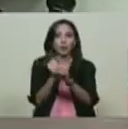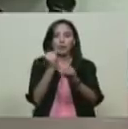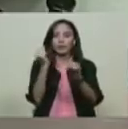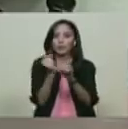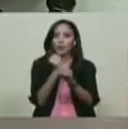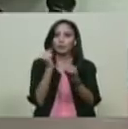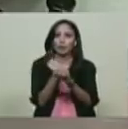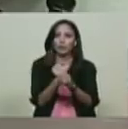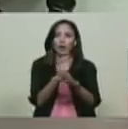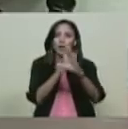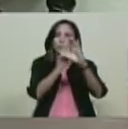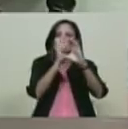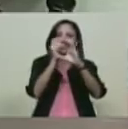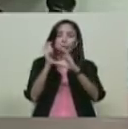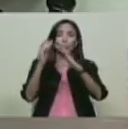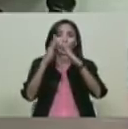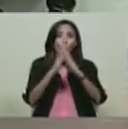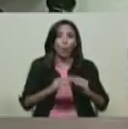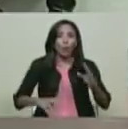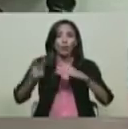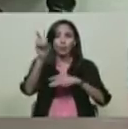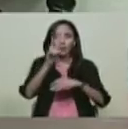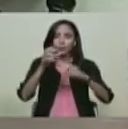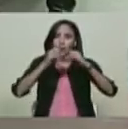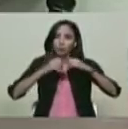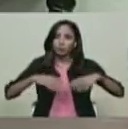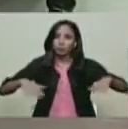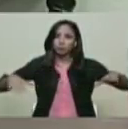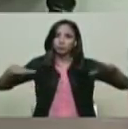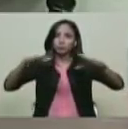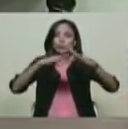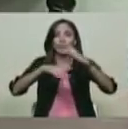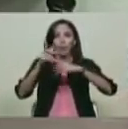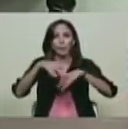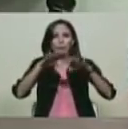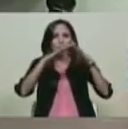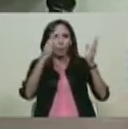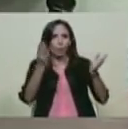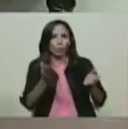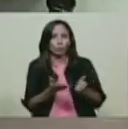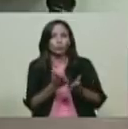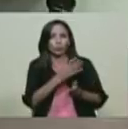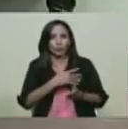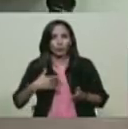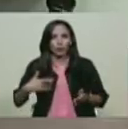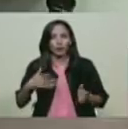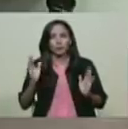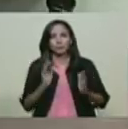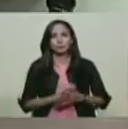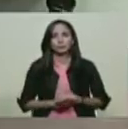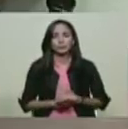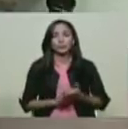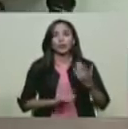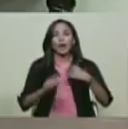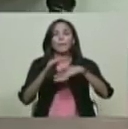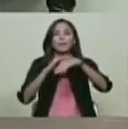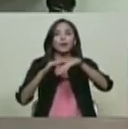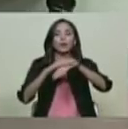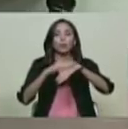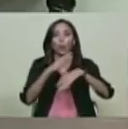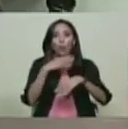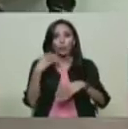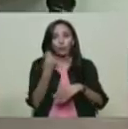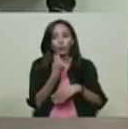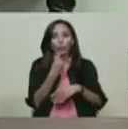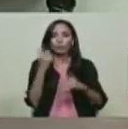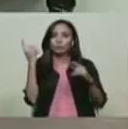petro a nivel nacional y a nivel mundial. Le he dado la orden al ministro de la Juventud.